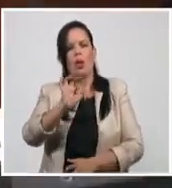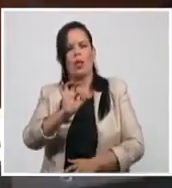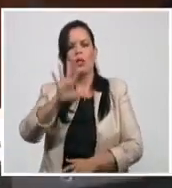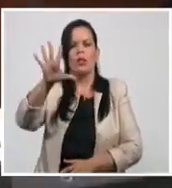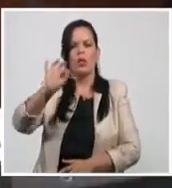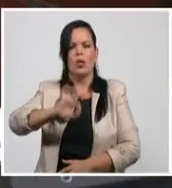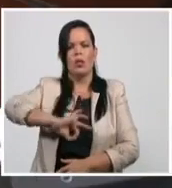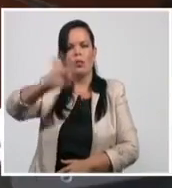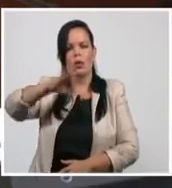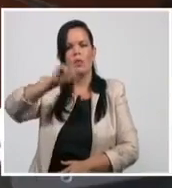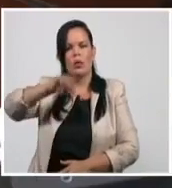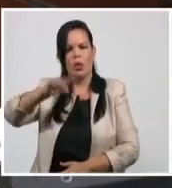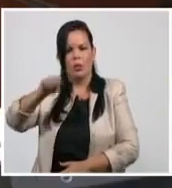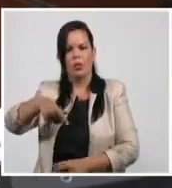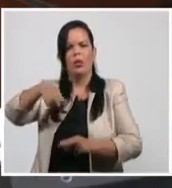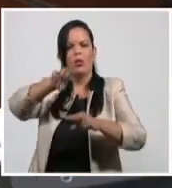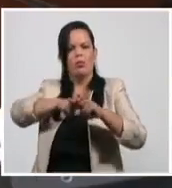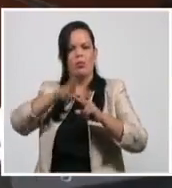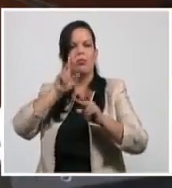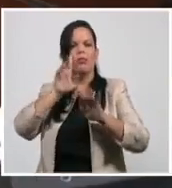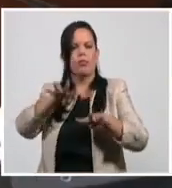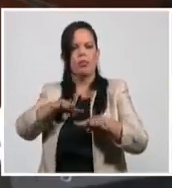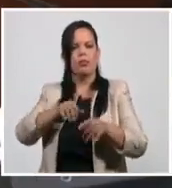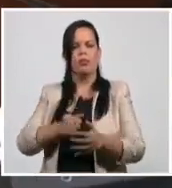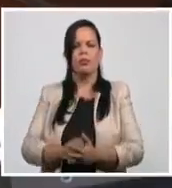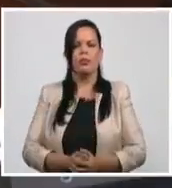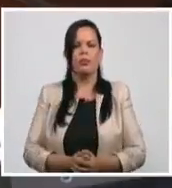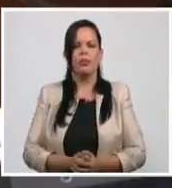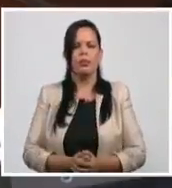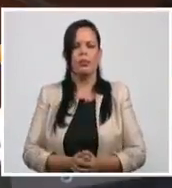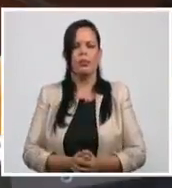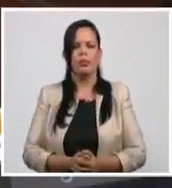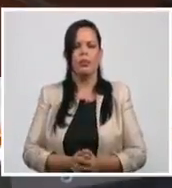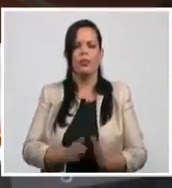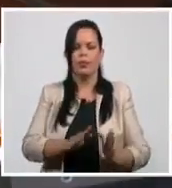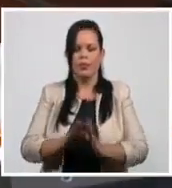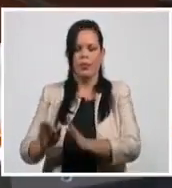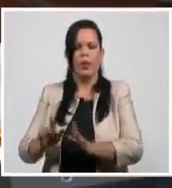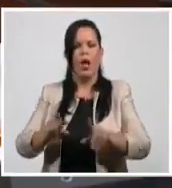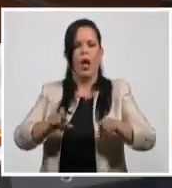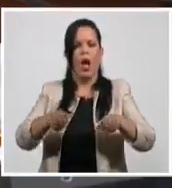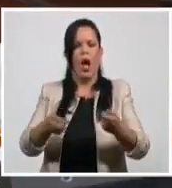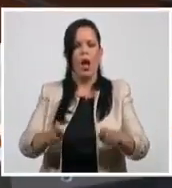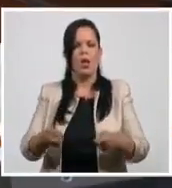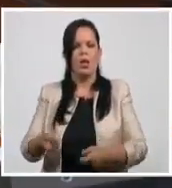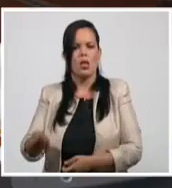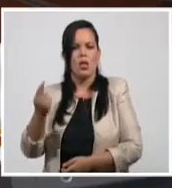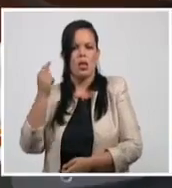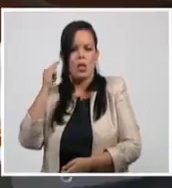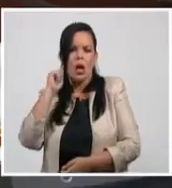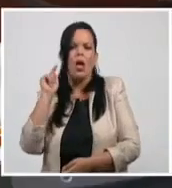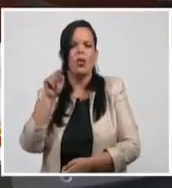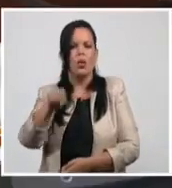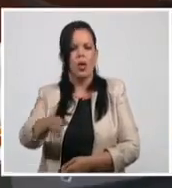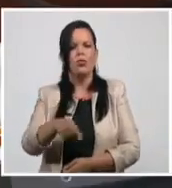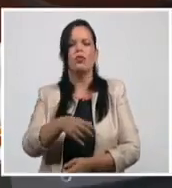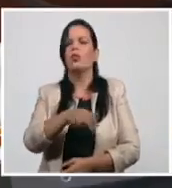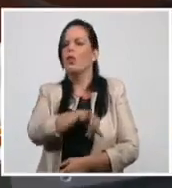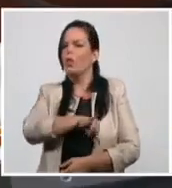audiencia. La radio cubana durante el año 2020 garantizó ser un sistema de